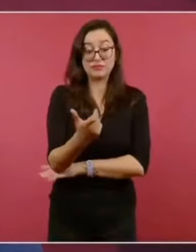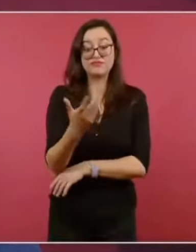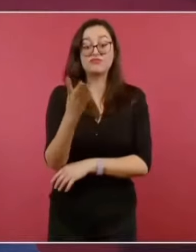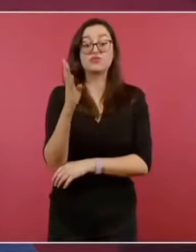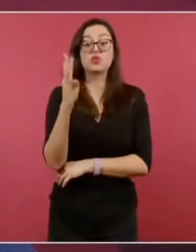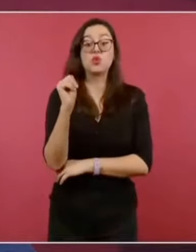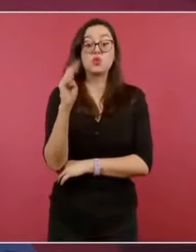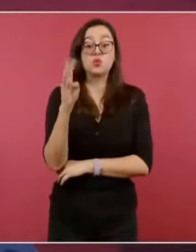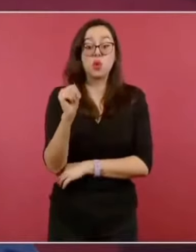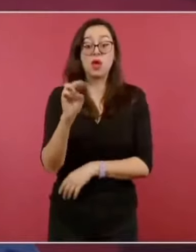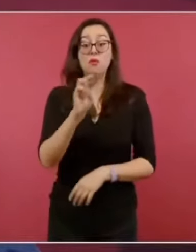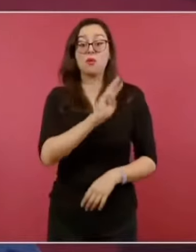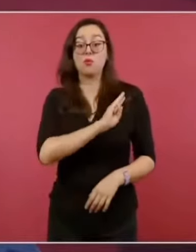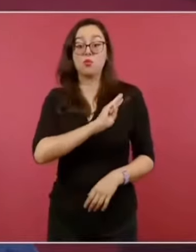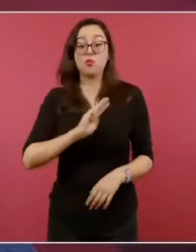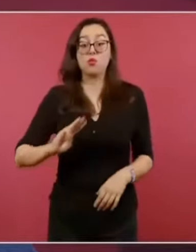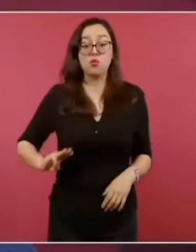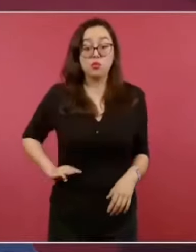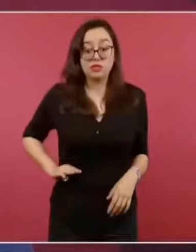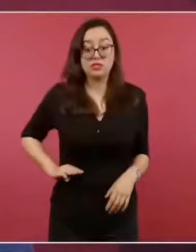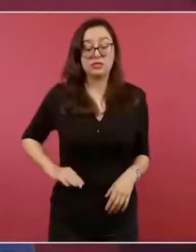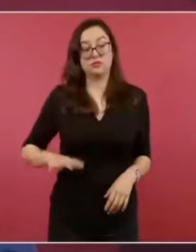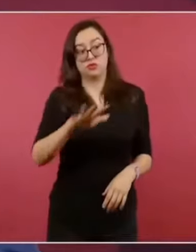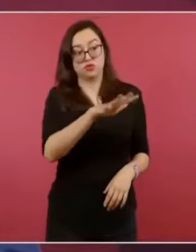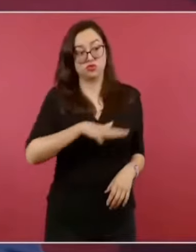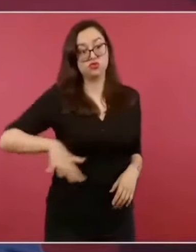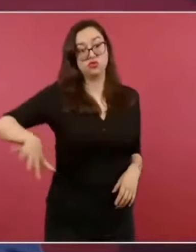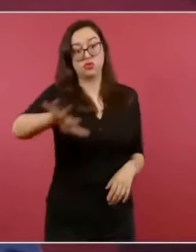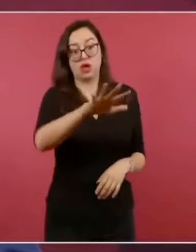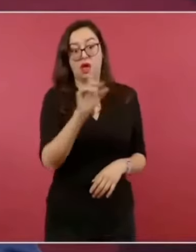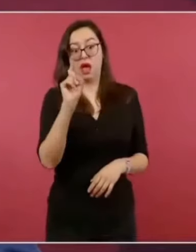nu municipios de la